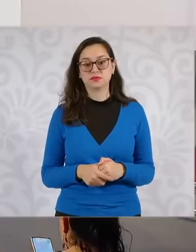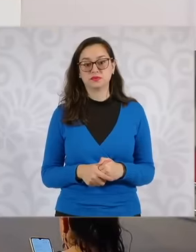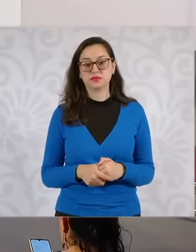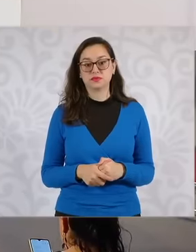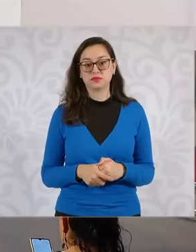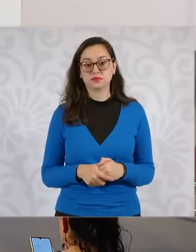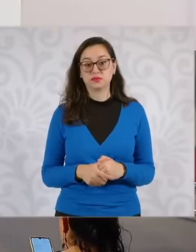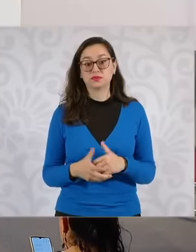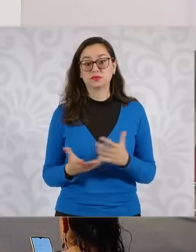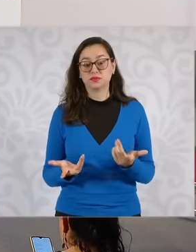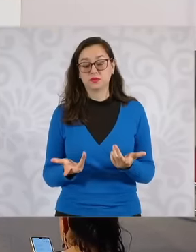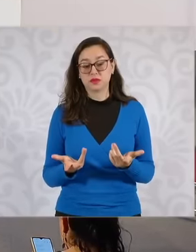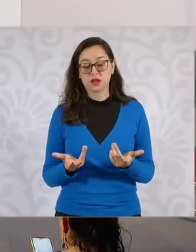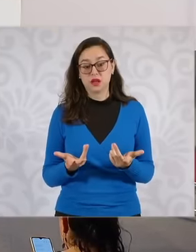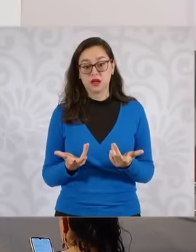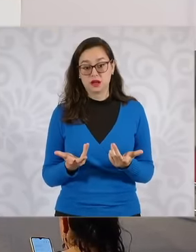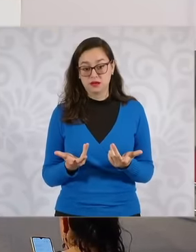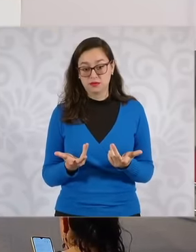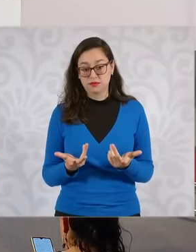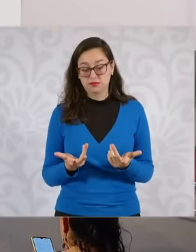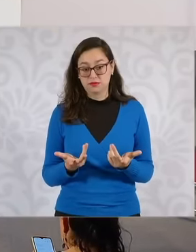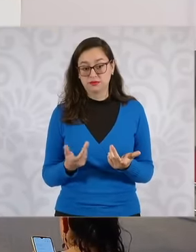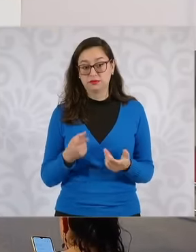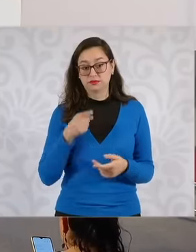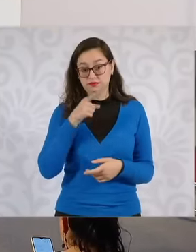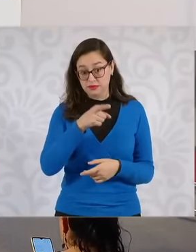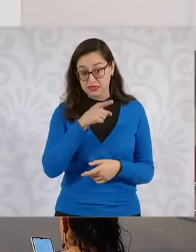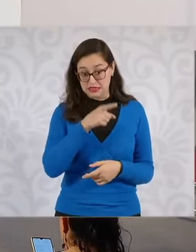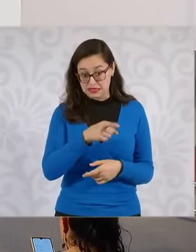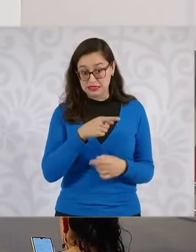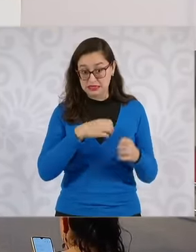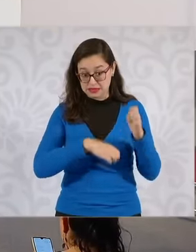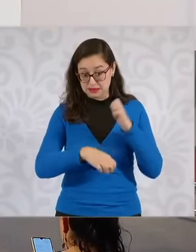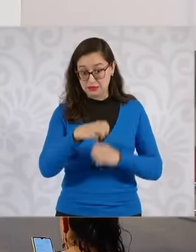de cuentas del grupo Weinberg